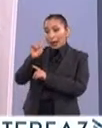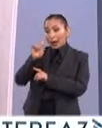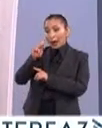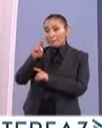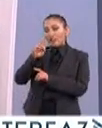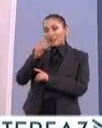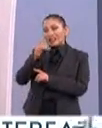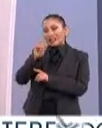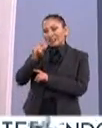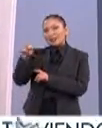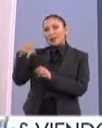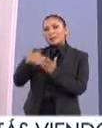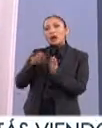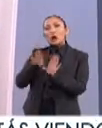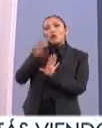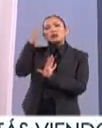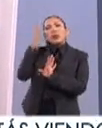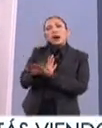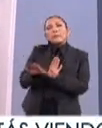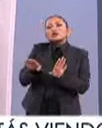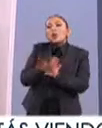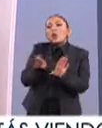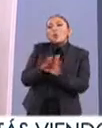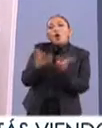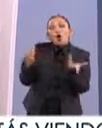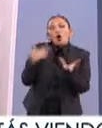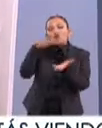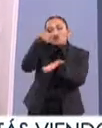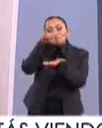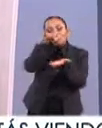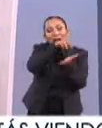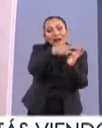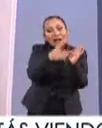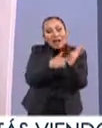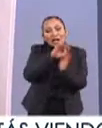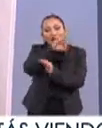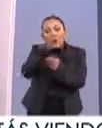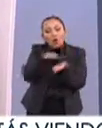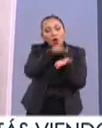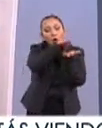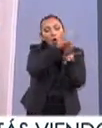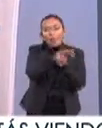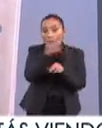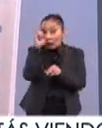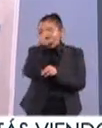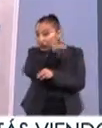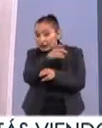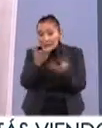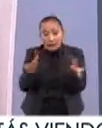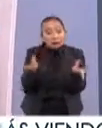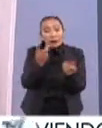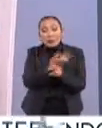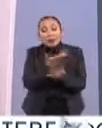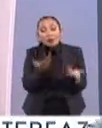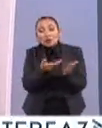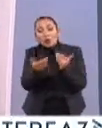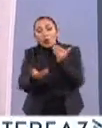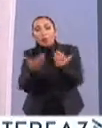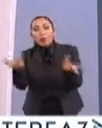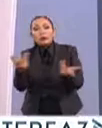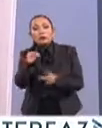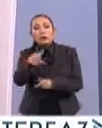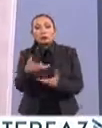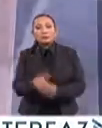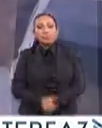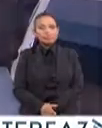Proyecta 100.000, ¿cómo te enteraste? ¿Cómo lograste reunir todos los requisitos? ¿Cuáles fueron? ¿Fue difícil? ¿Qué fue lo que